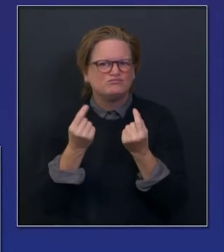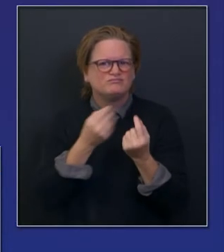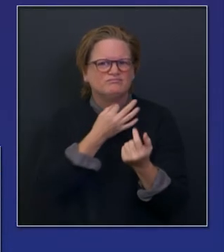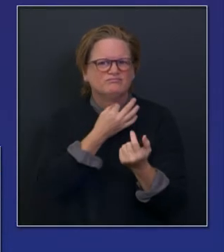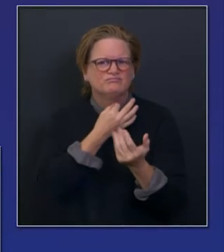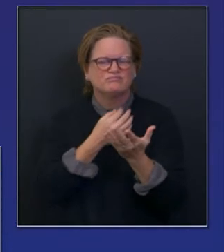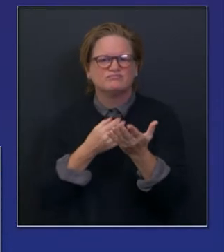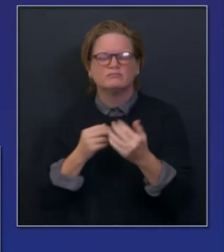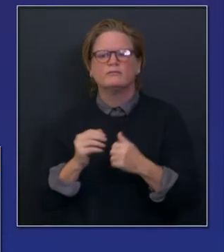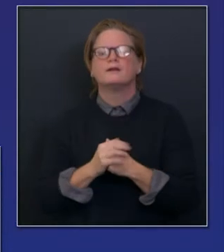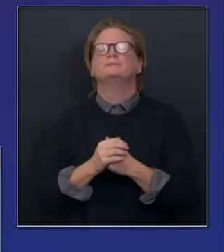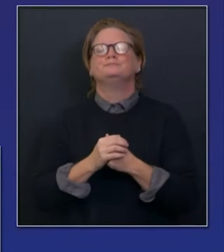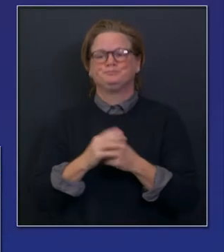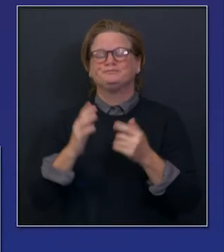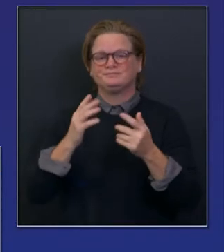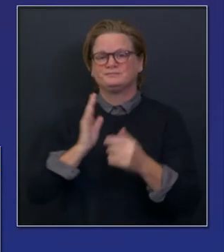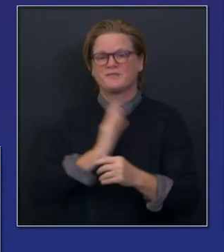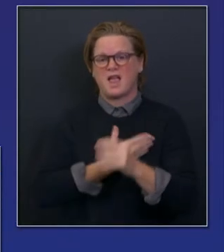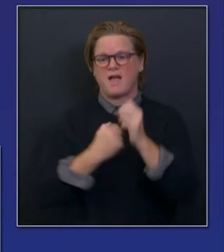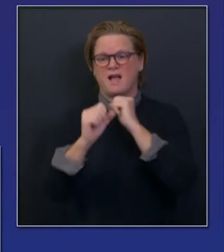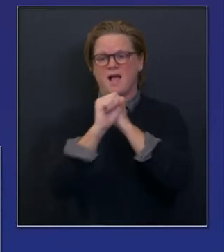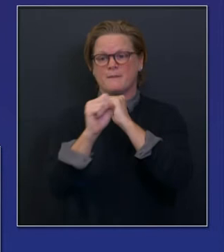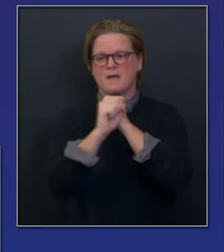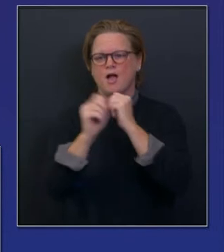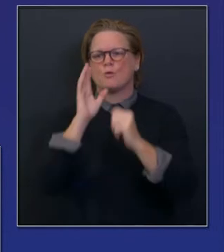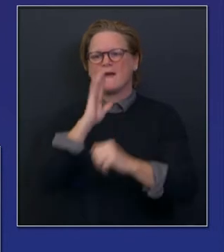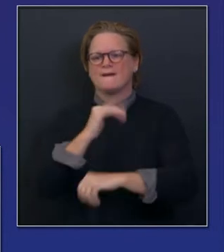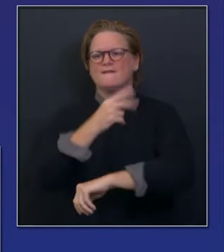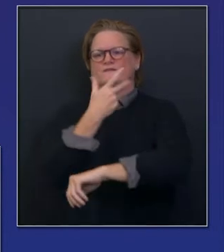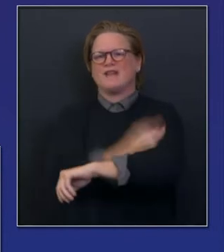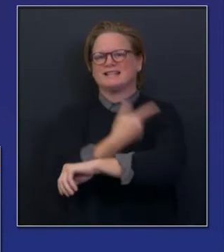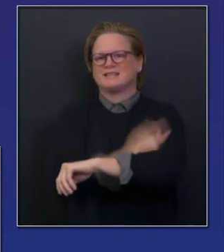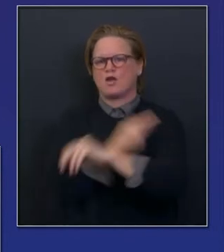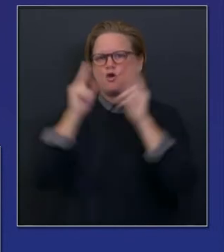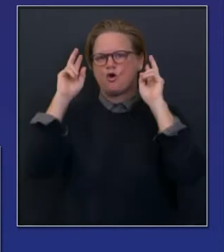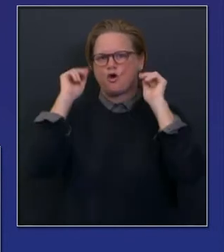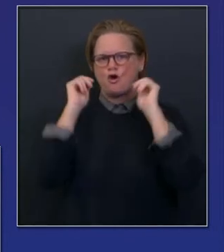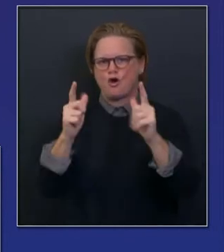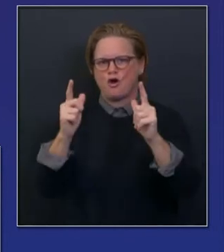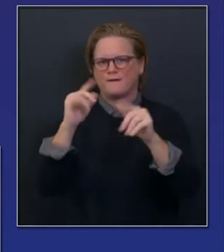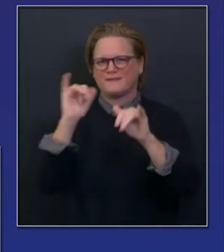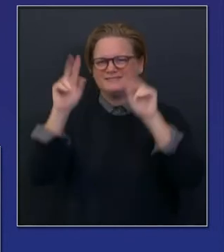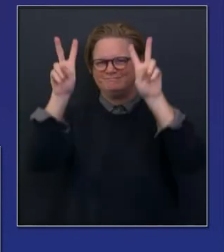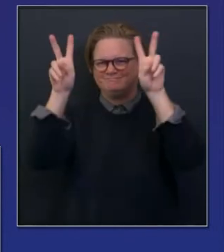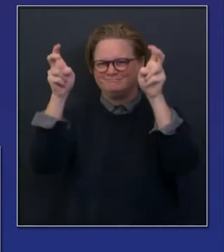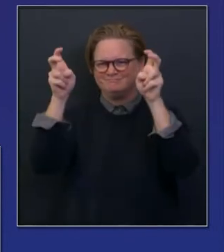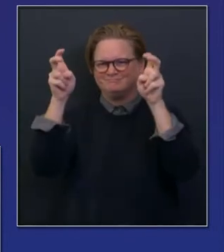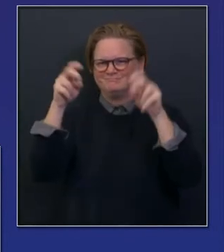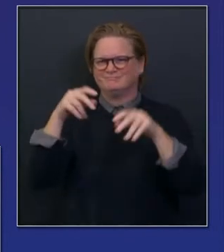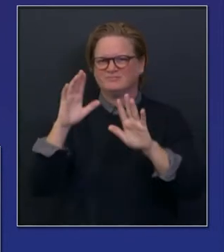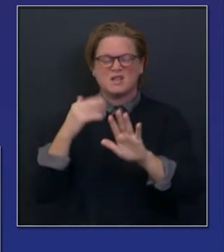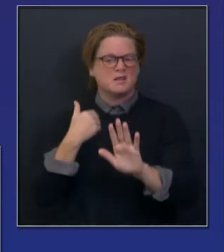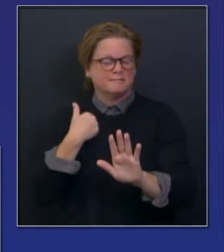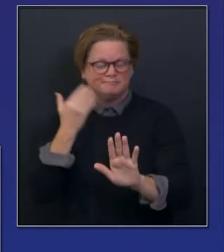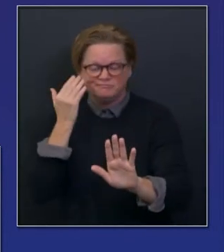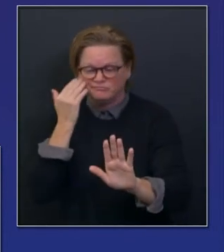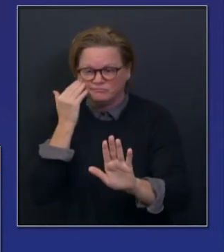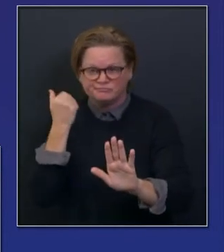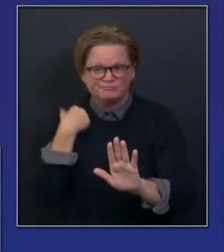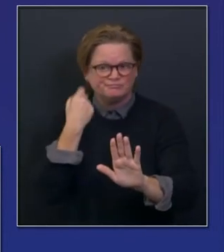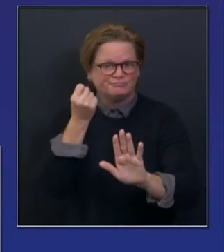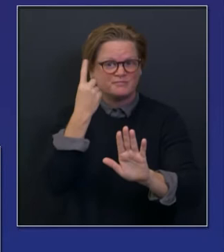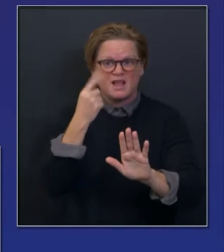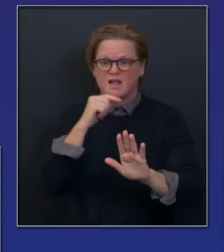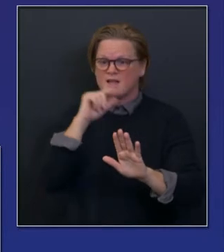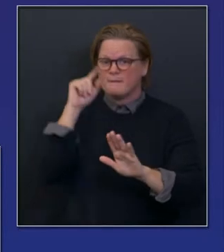ver en nuestra transparencia, los principios para guiarnos. Queremos reconocer experiencias comunitarias